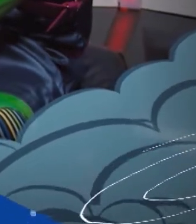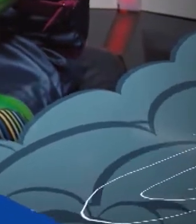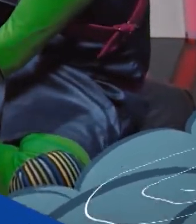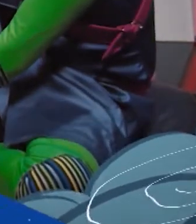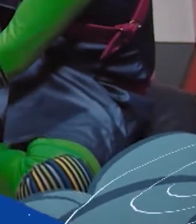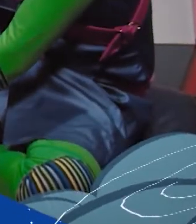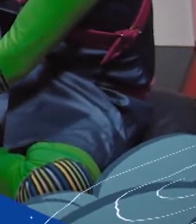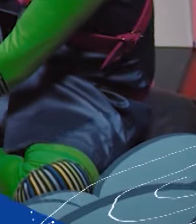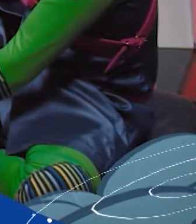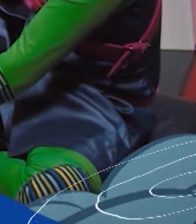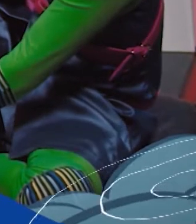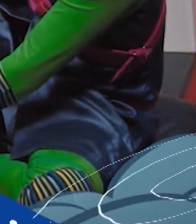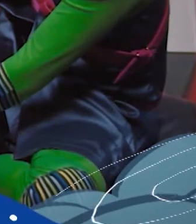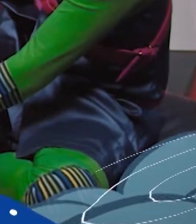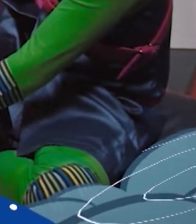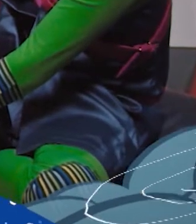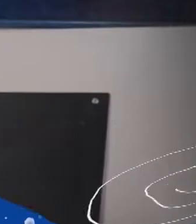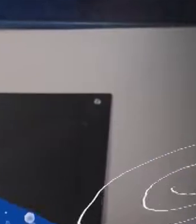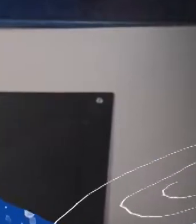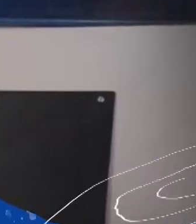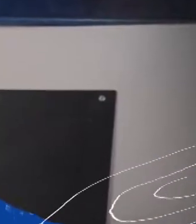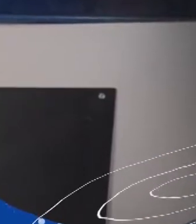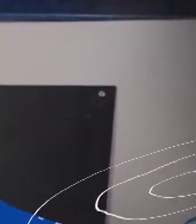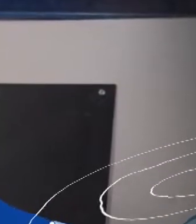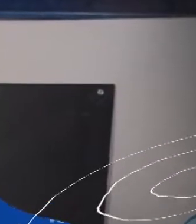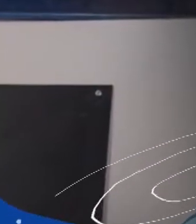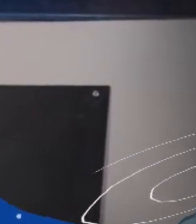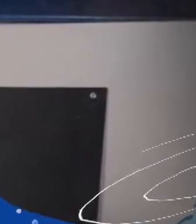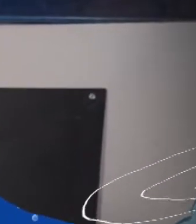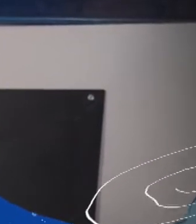debe pasar. En noches así,